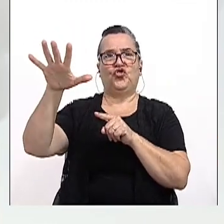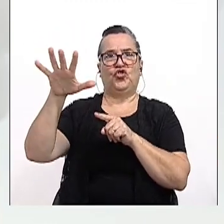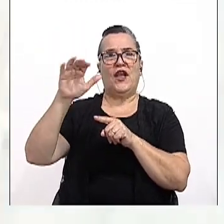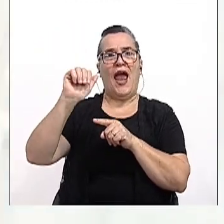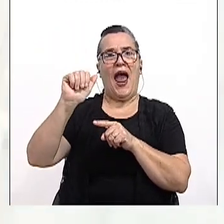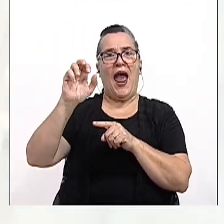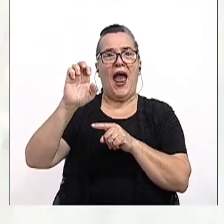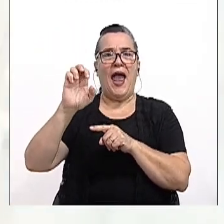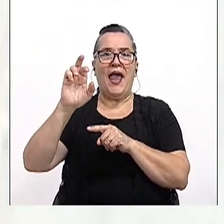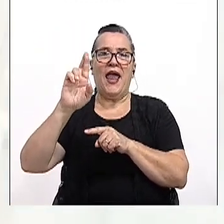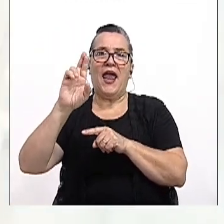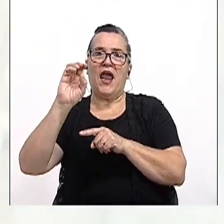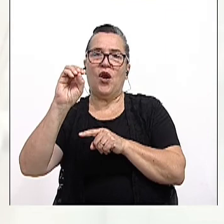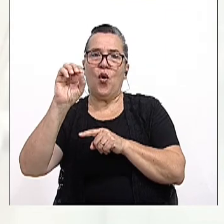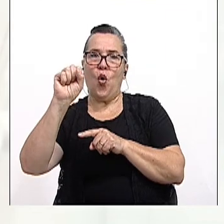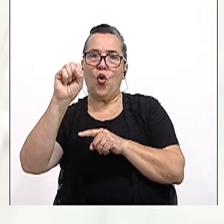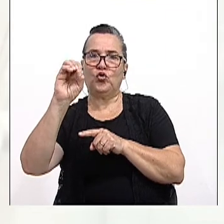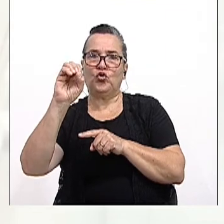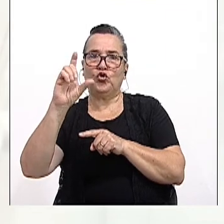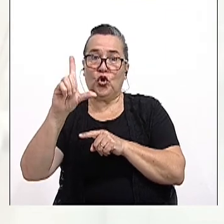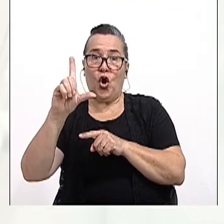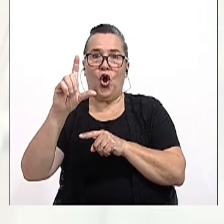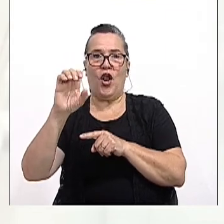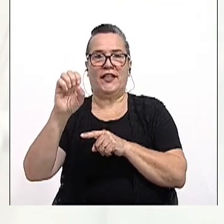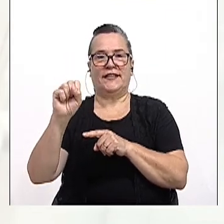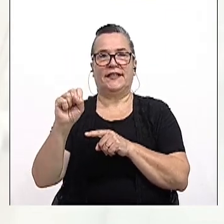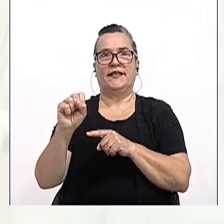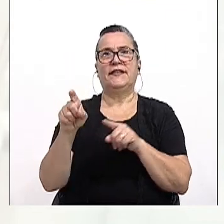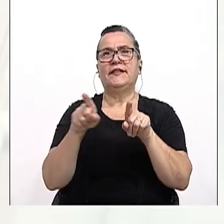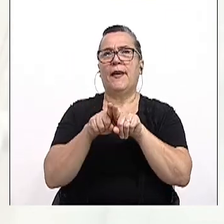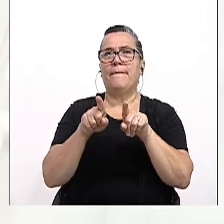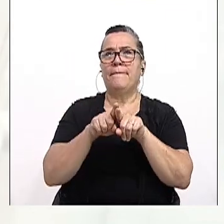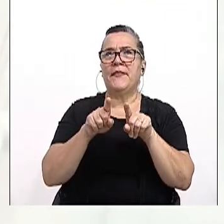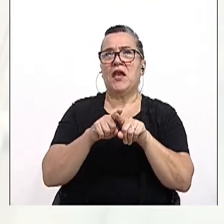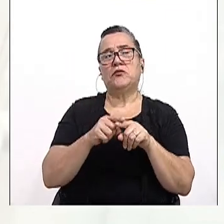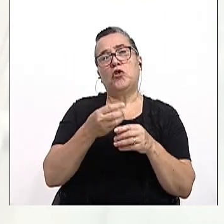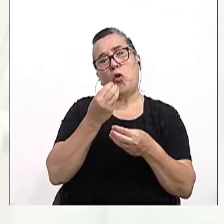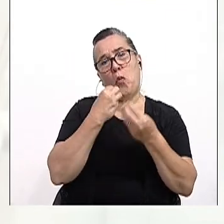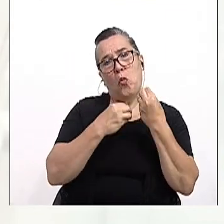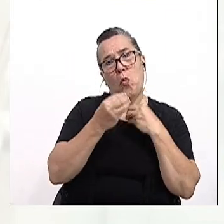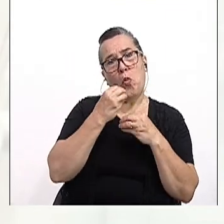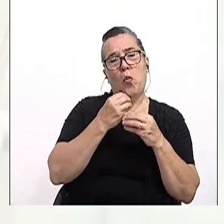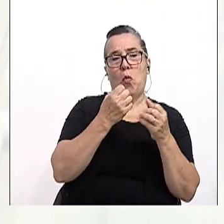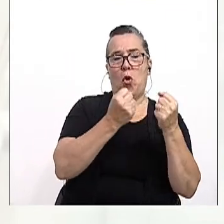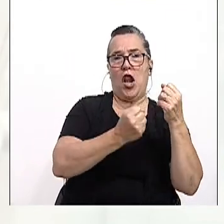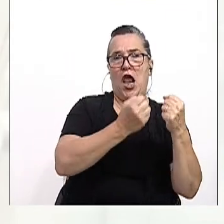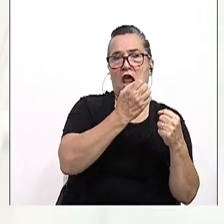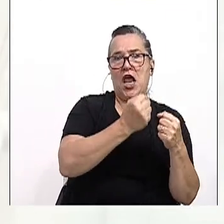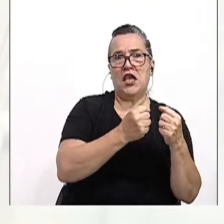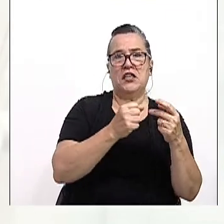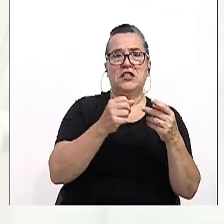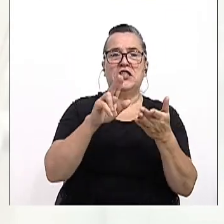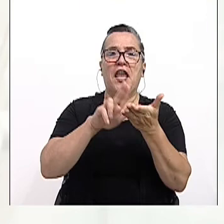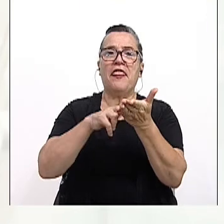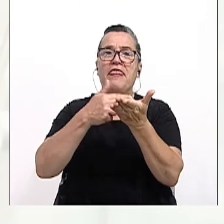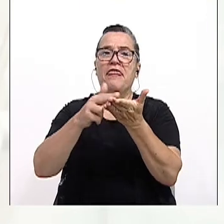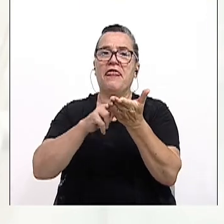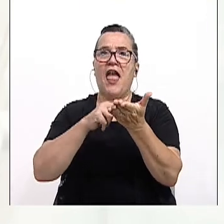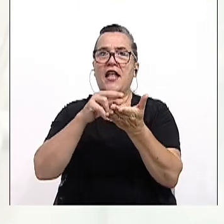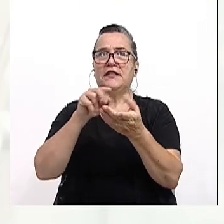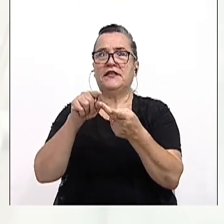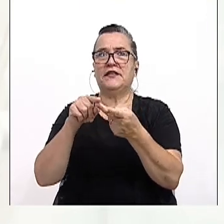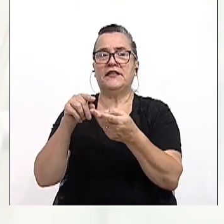Bueno, también tenemos productos de consumo doméstico como la leche, la natilla,